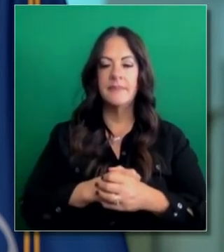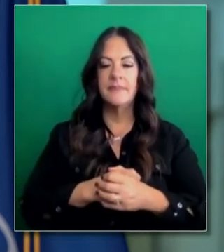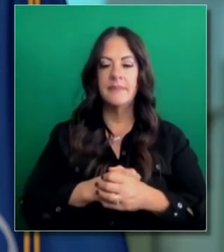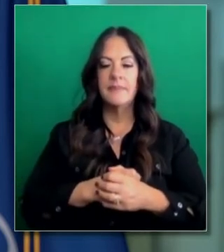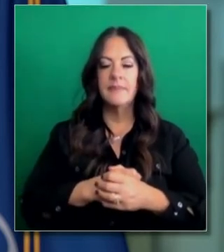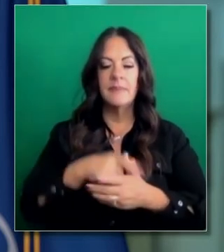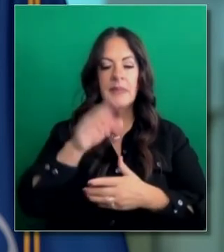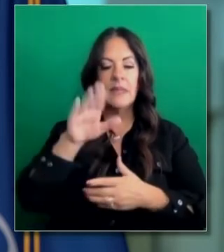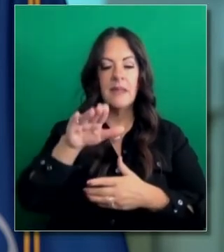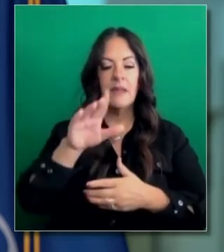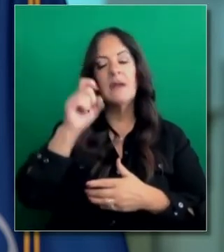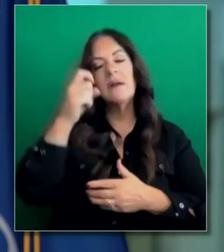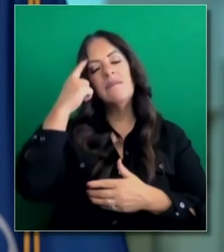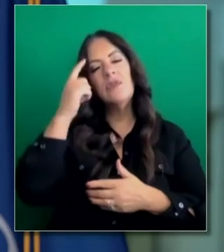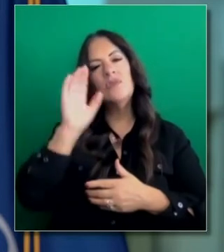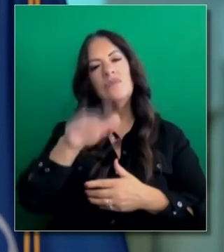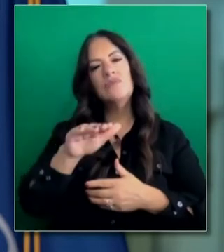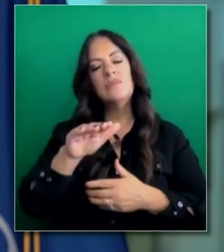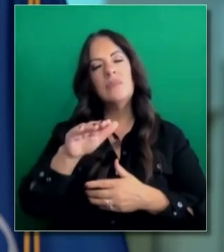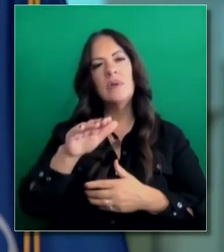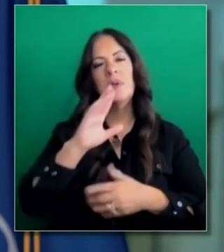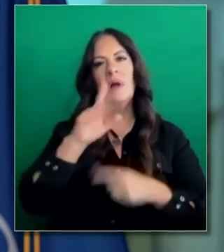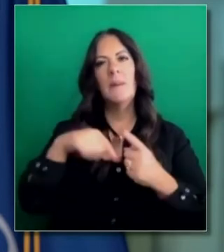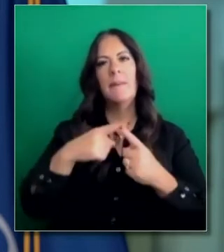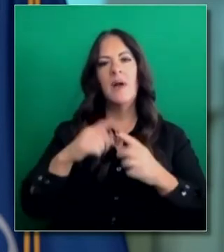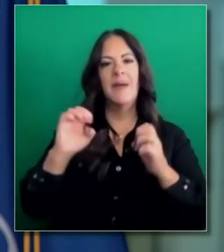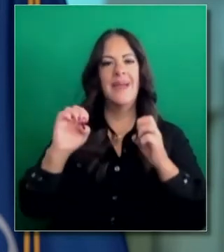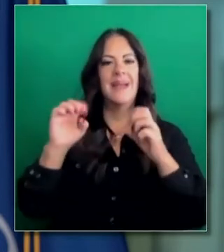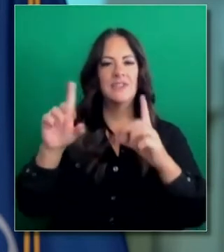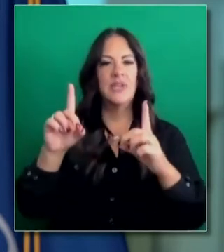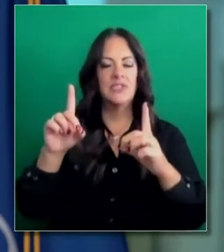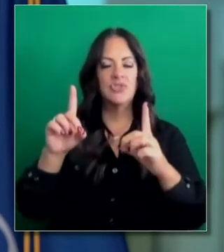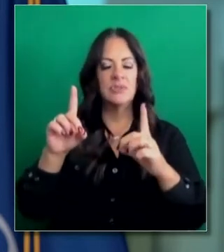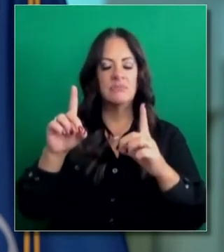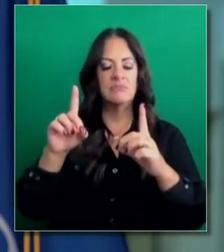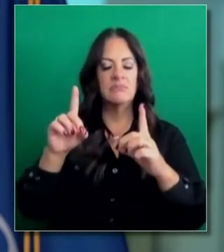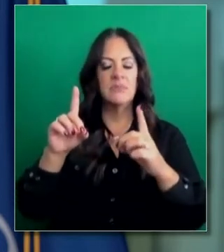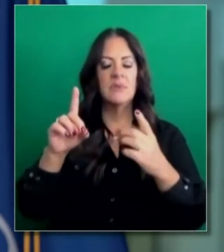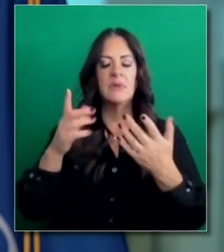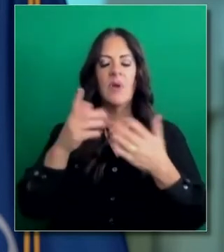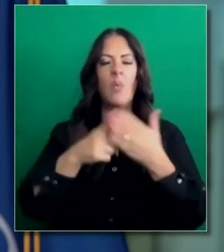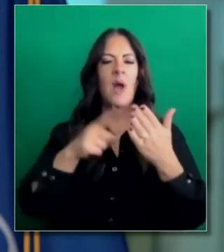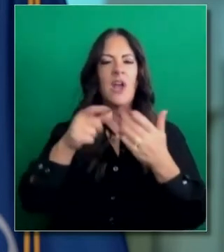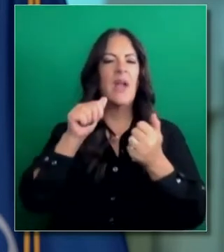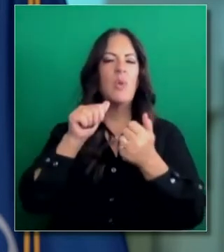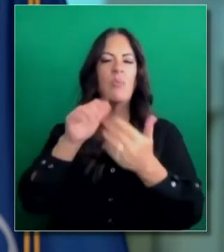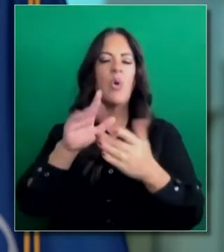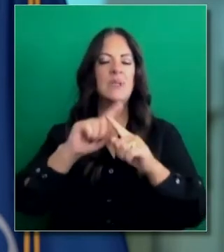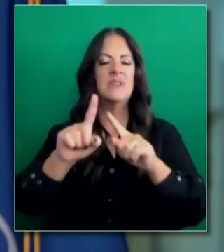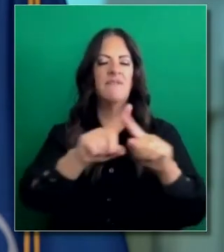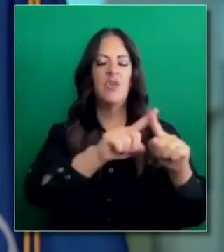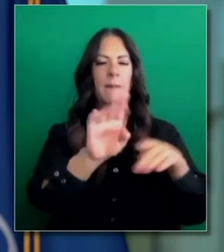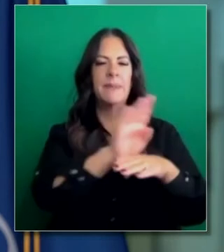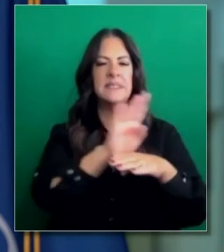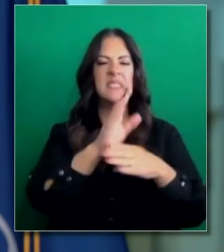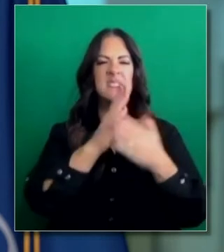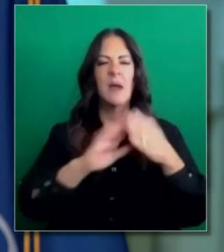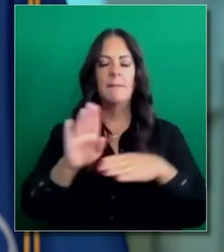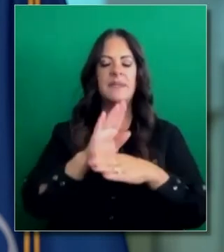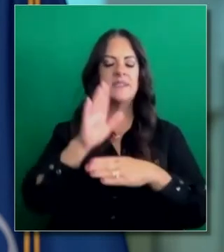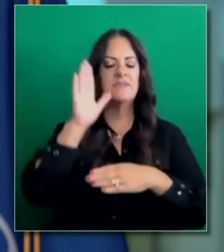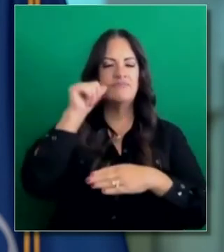con nador en cuanto al enfoque educativo de los de las